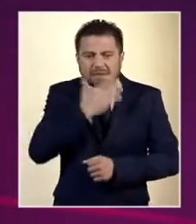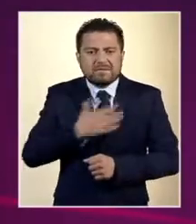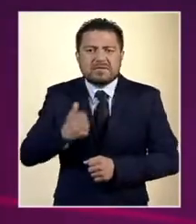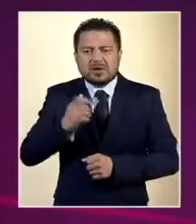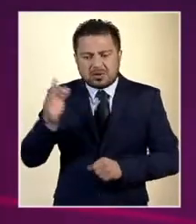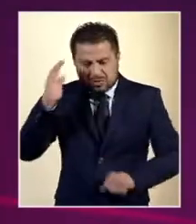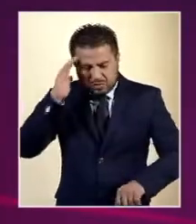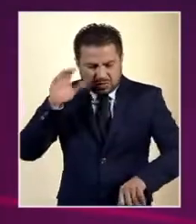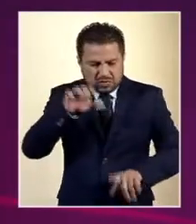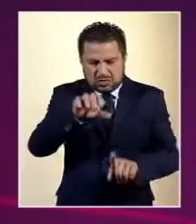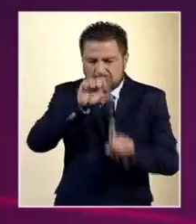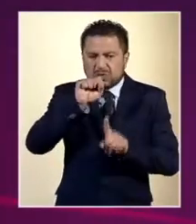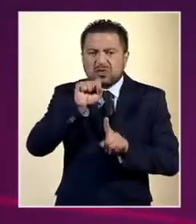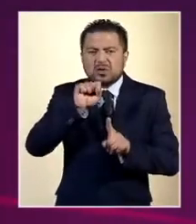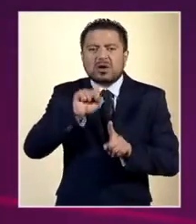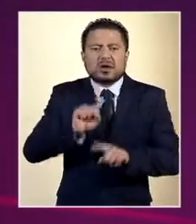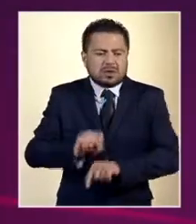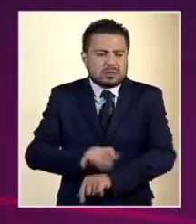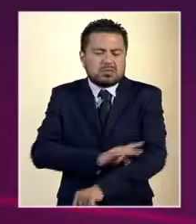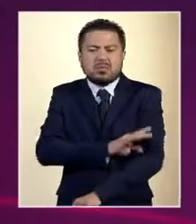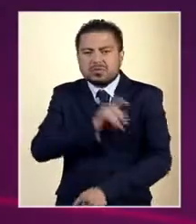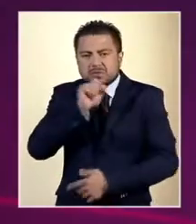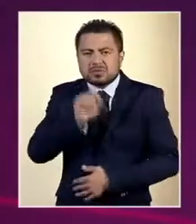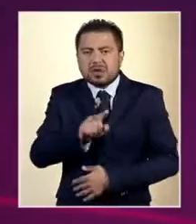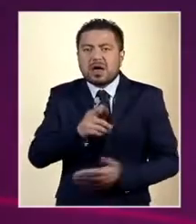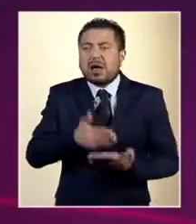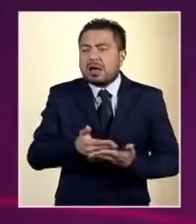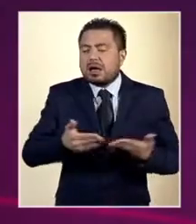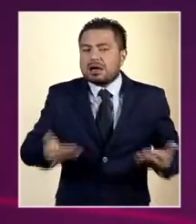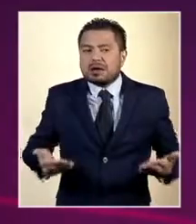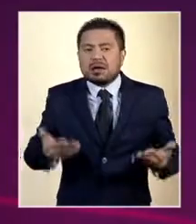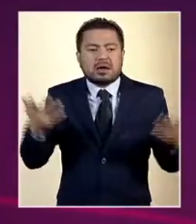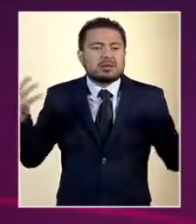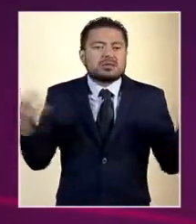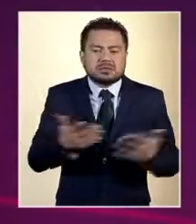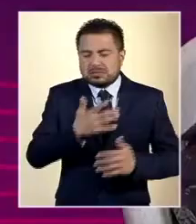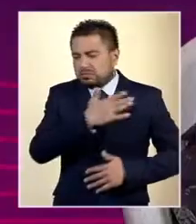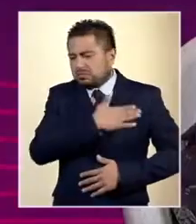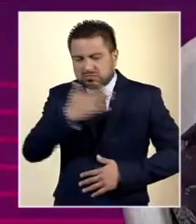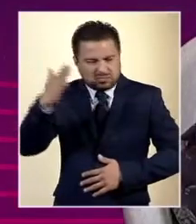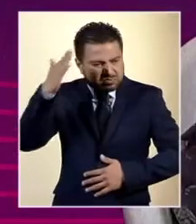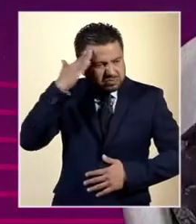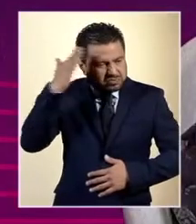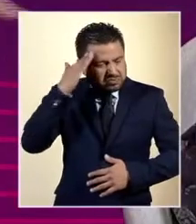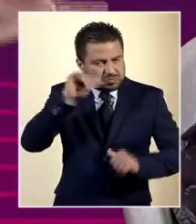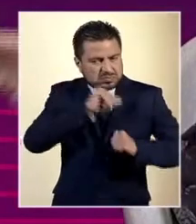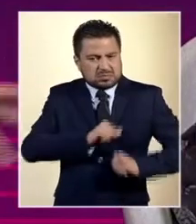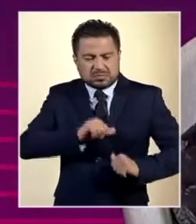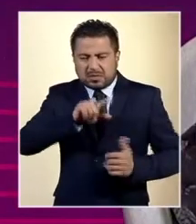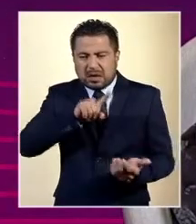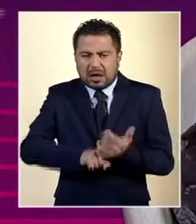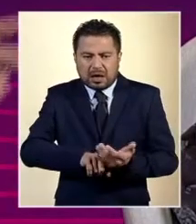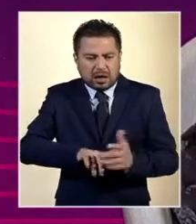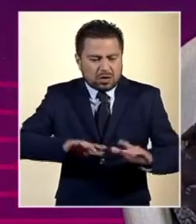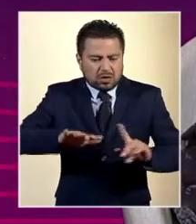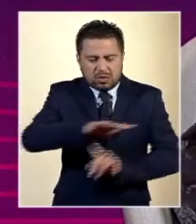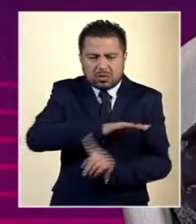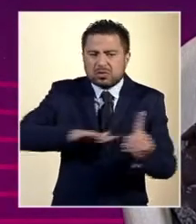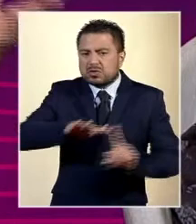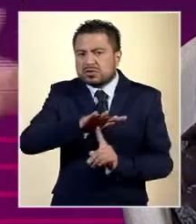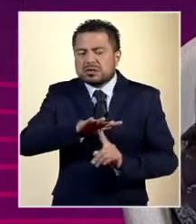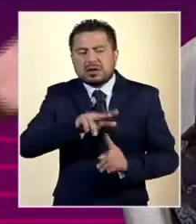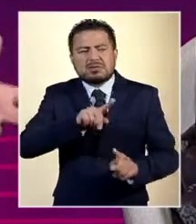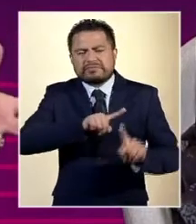habilidades cognitivas, habilidades emocionales. Y entonces hacernos cargo dentro de este contexto